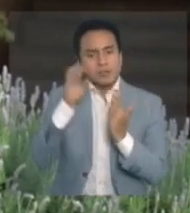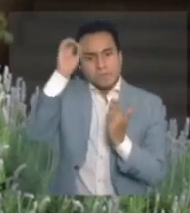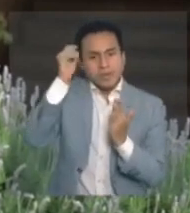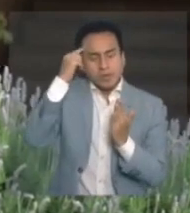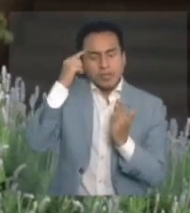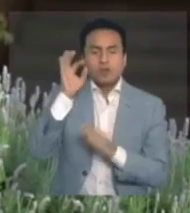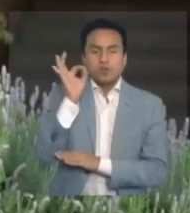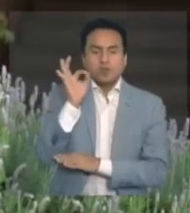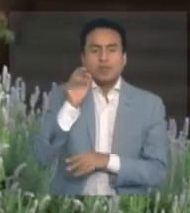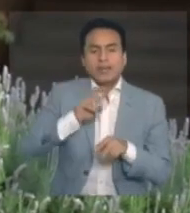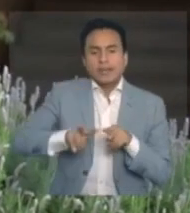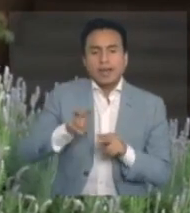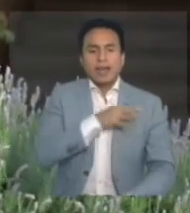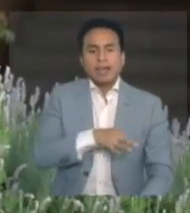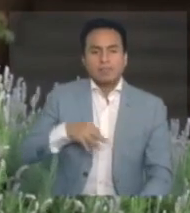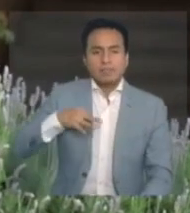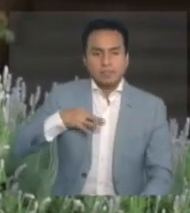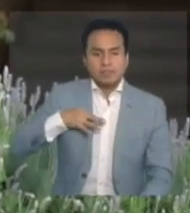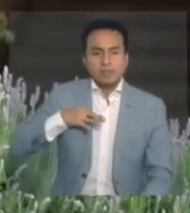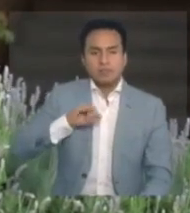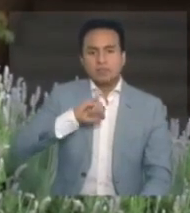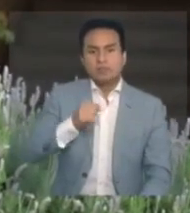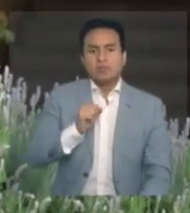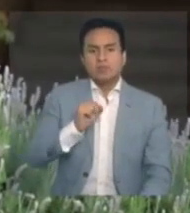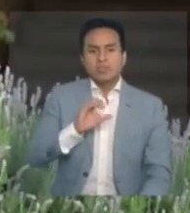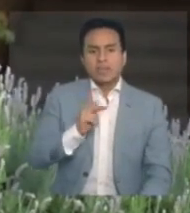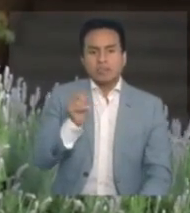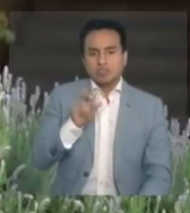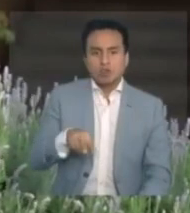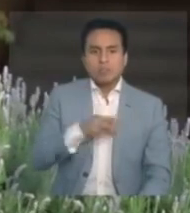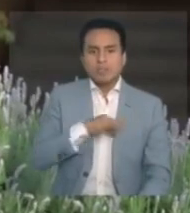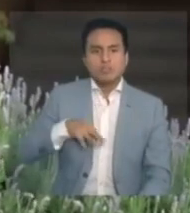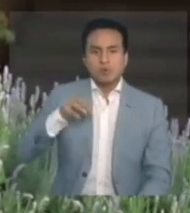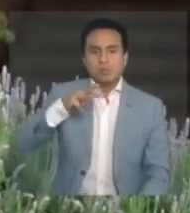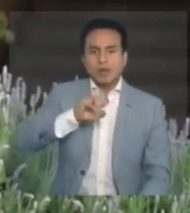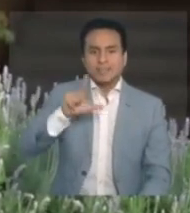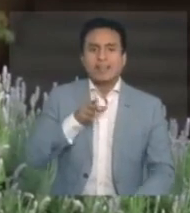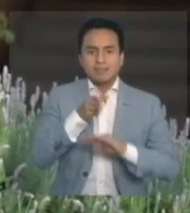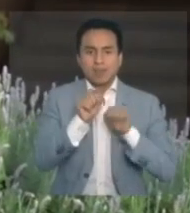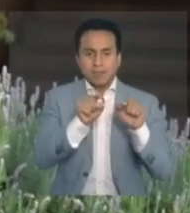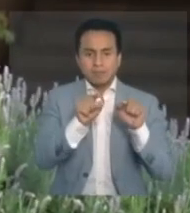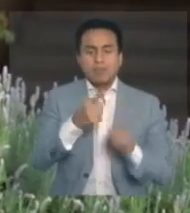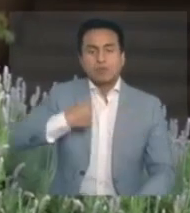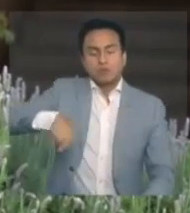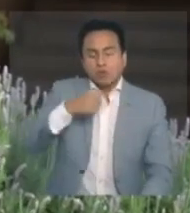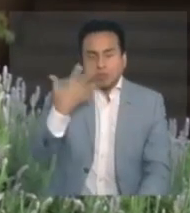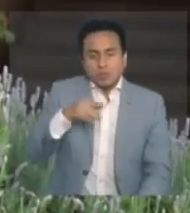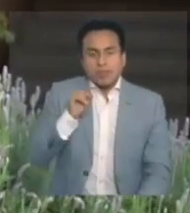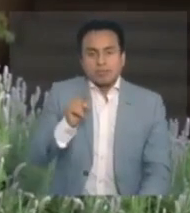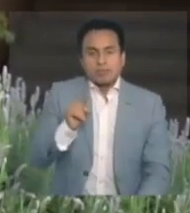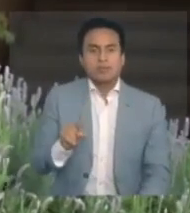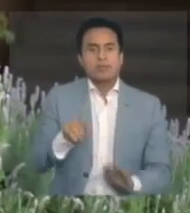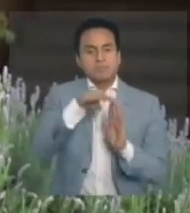en la reunión que sostendrá el ministro Jackson con el ministro Marcel allá. Para nosotros es fundamental eso en